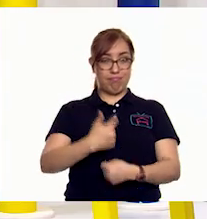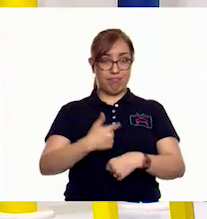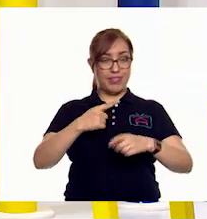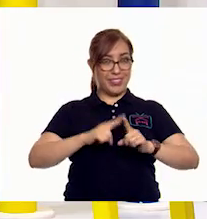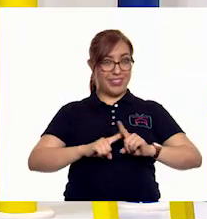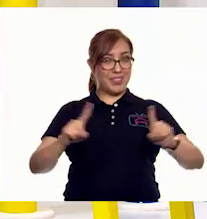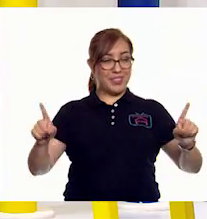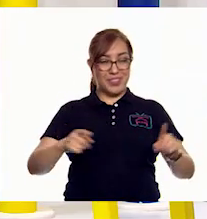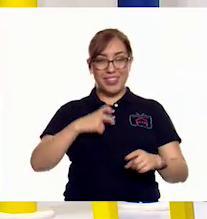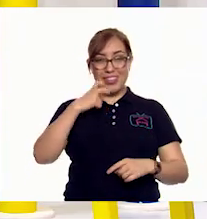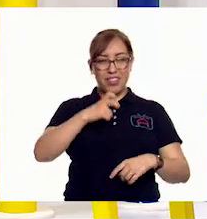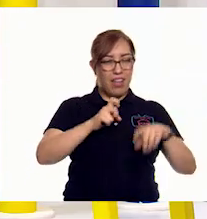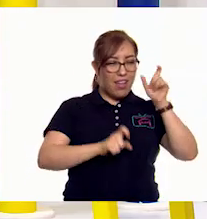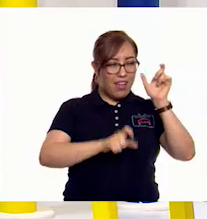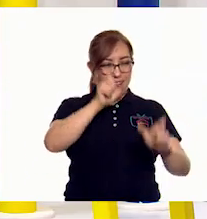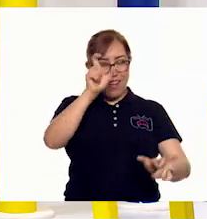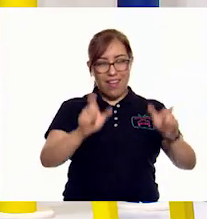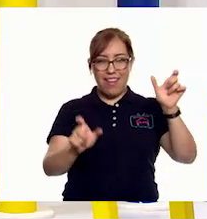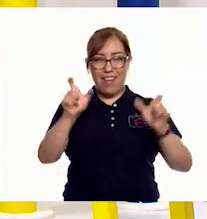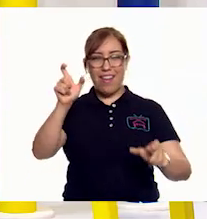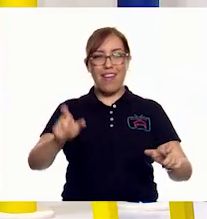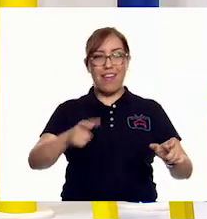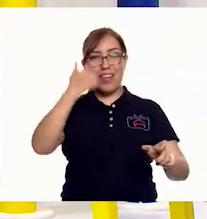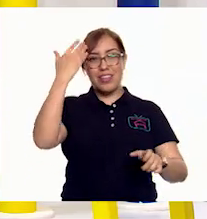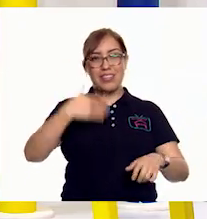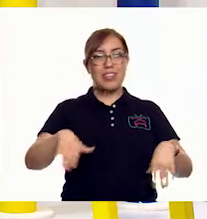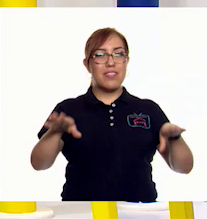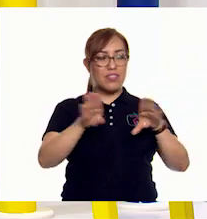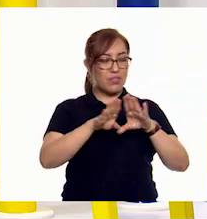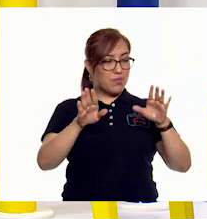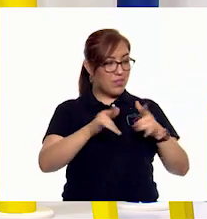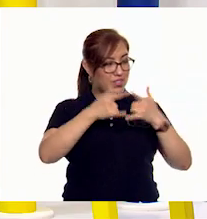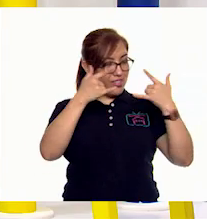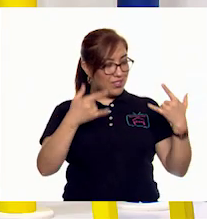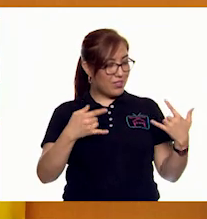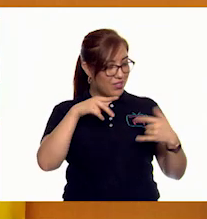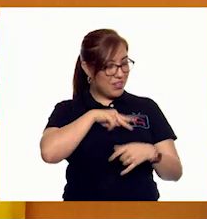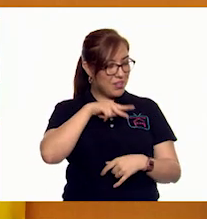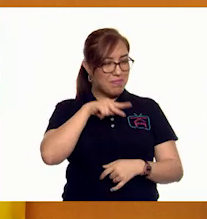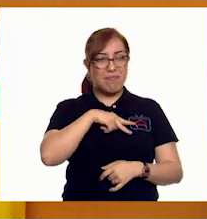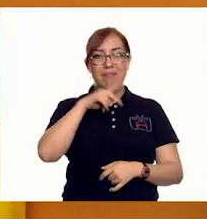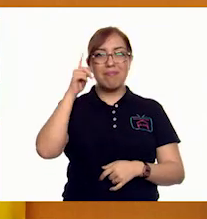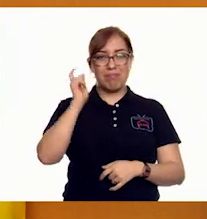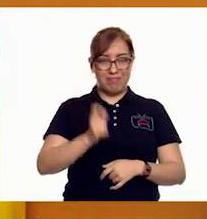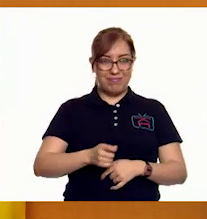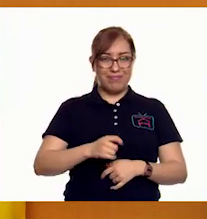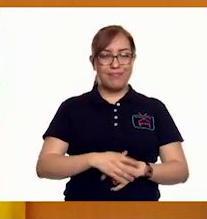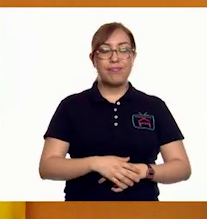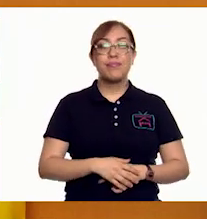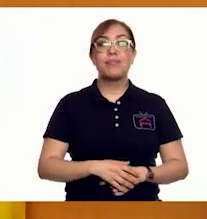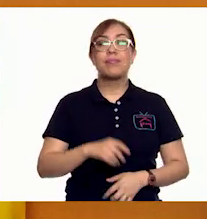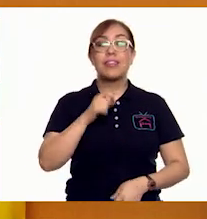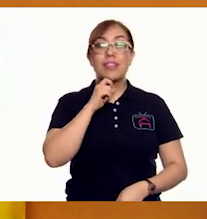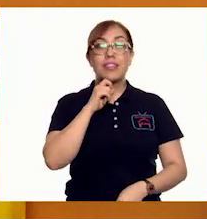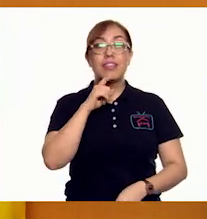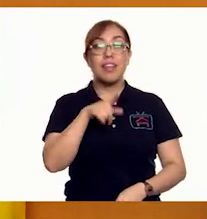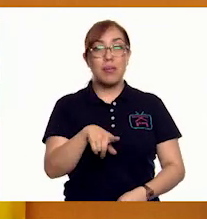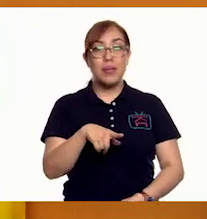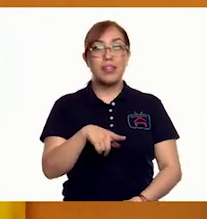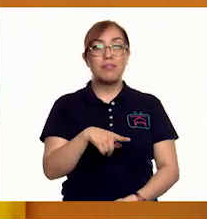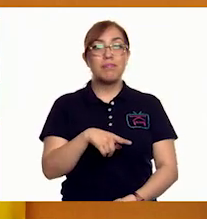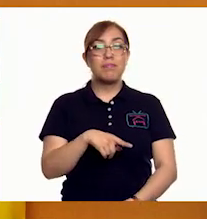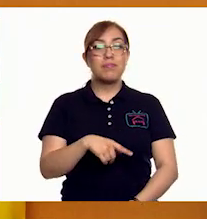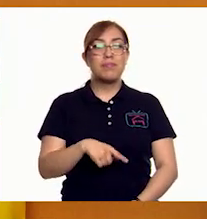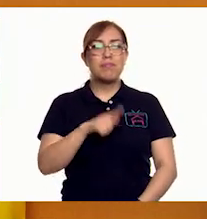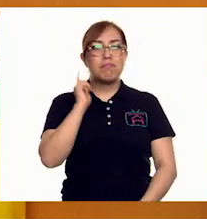decir también, vamos conociendo cómo es nuestra propia historia, ¿no? Así es. Y también reconocemos que formamos parte